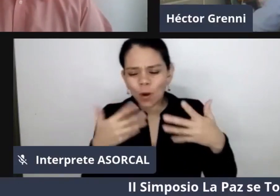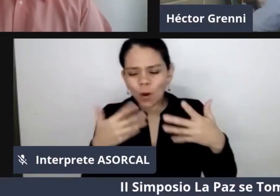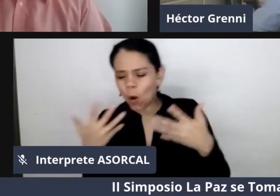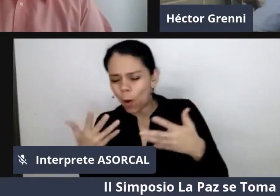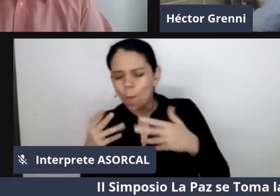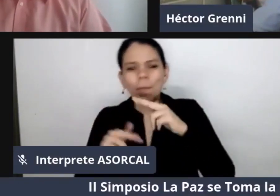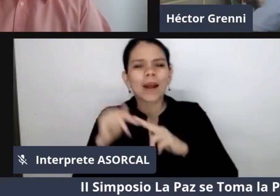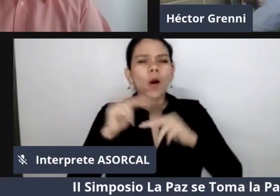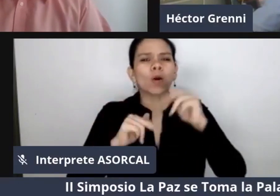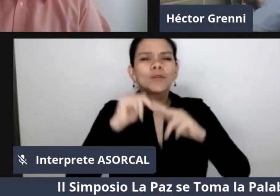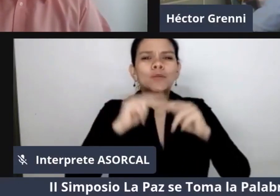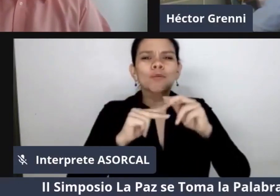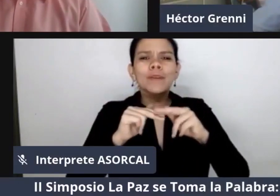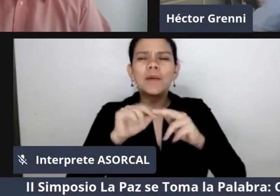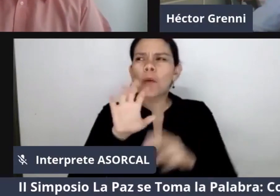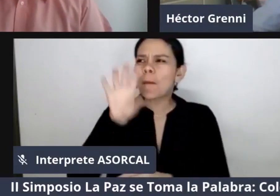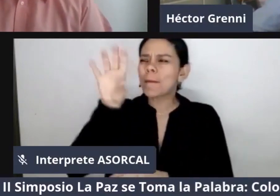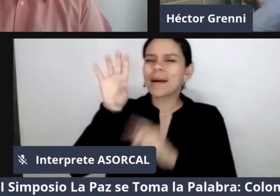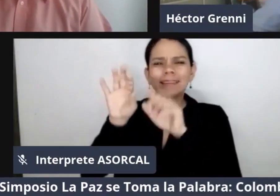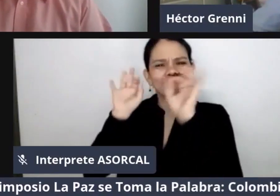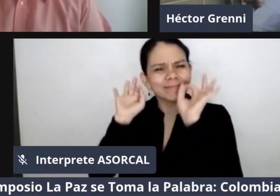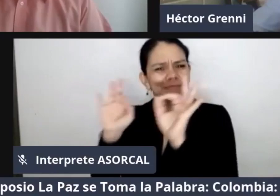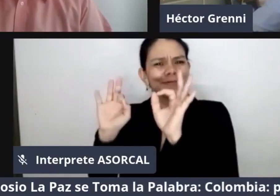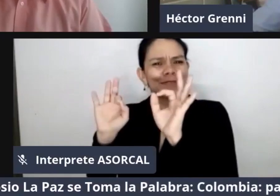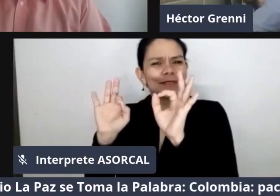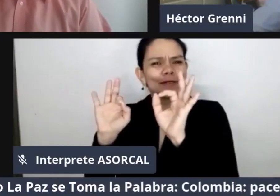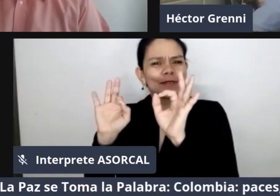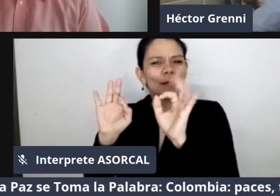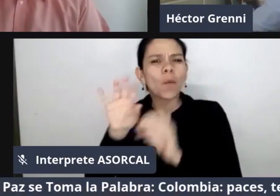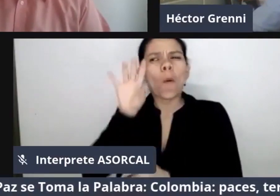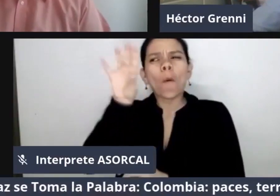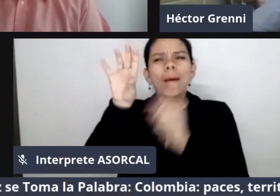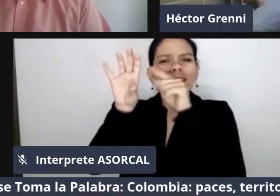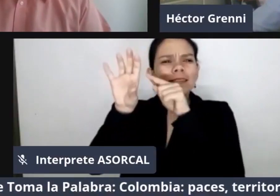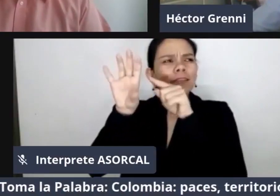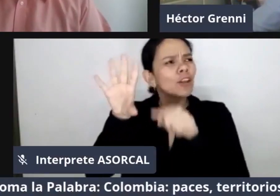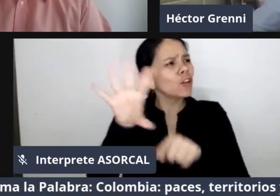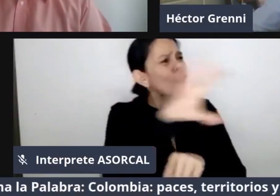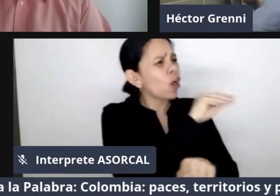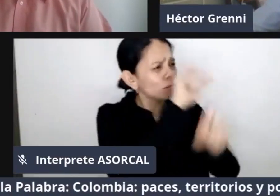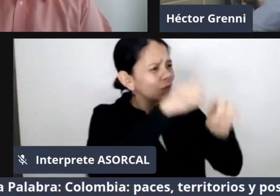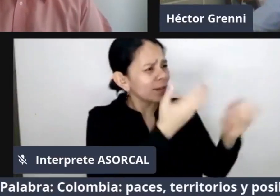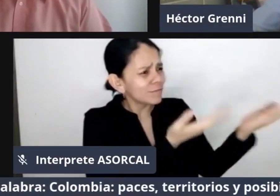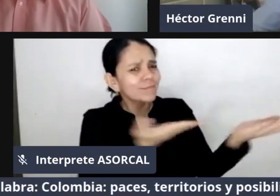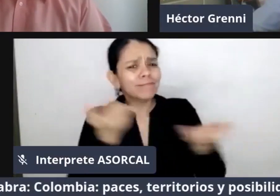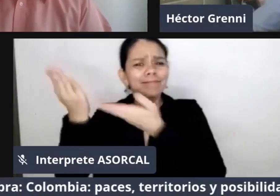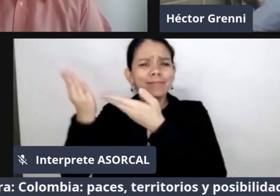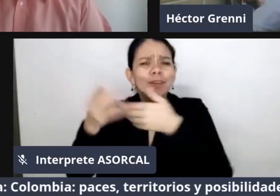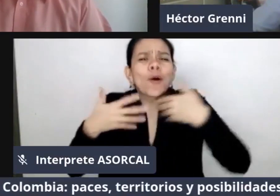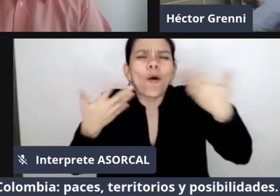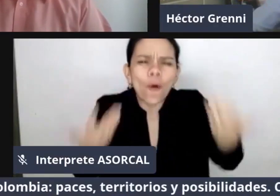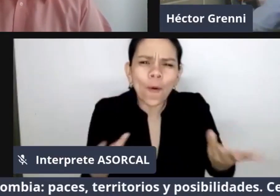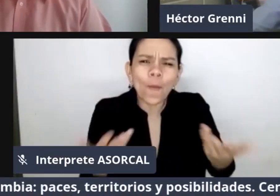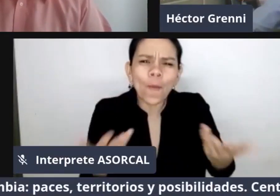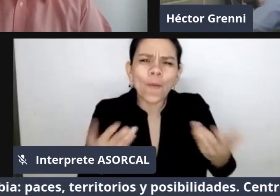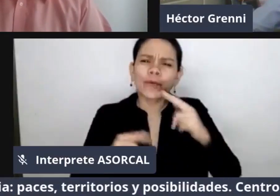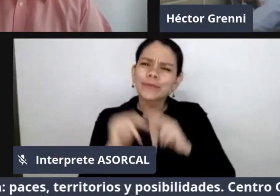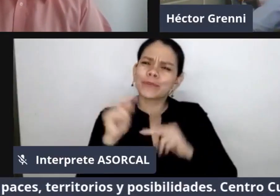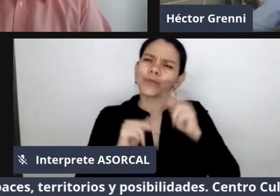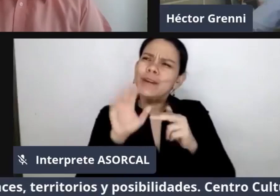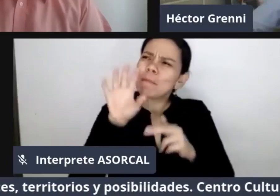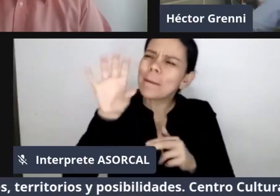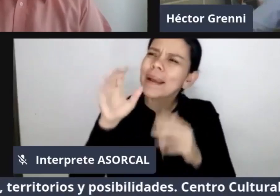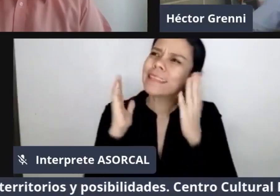a Hinckelhammer, diría un país donde quepan todos. La idea central de lo que quisiera decir es que